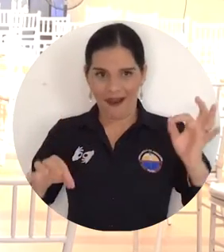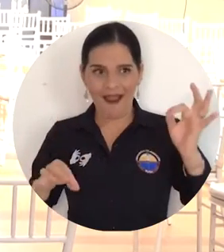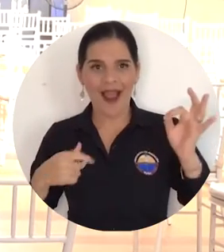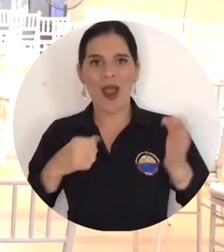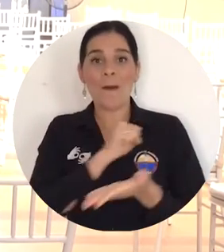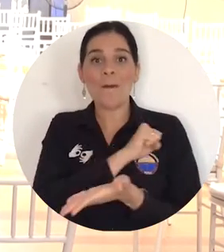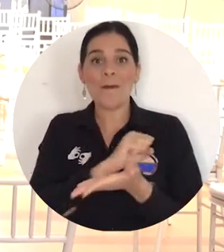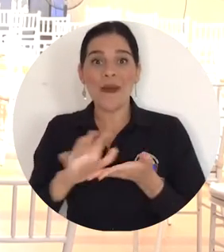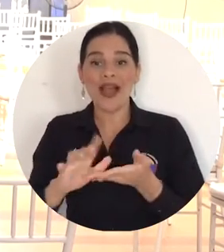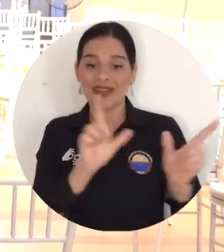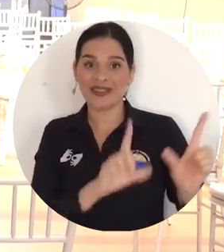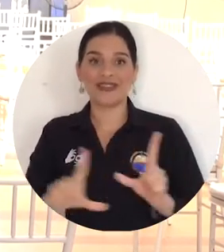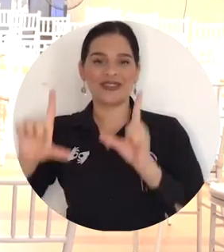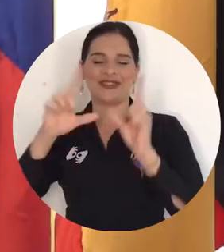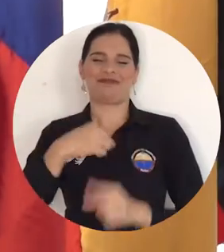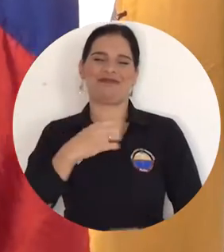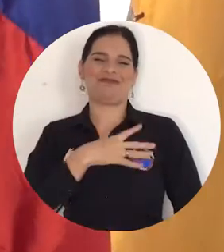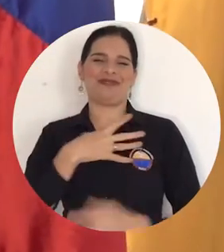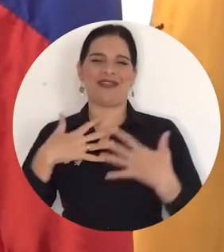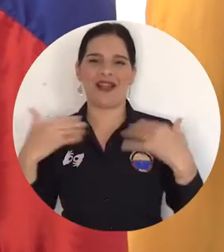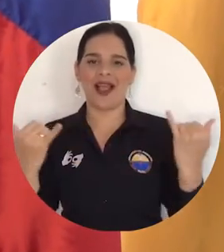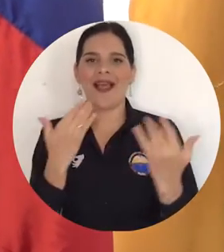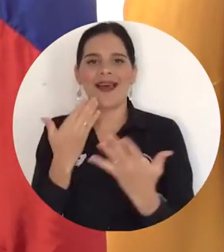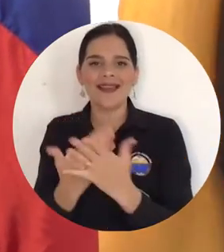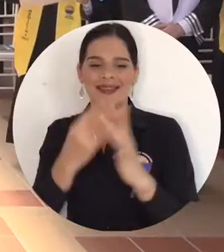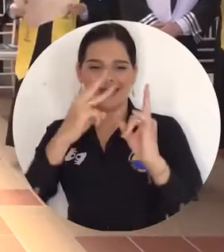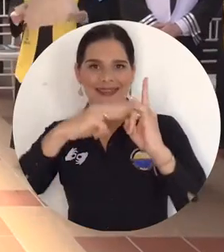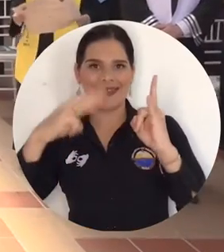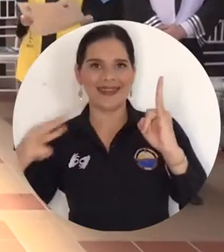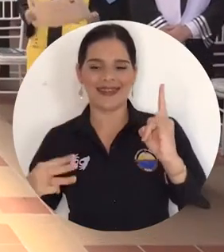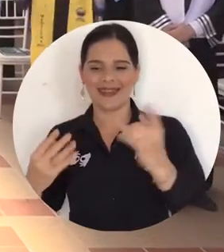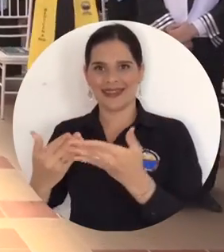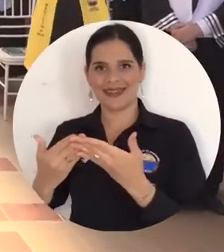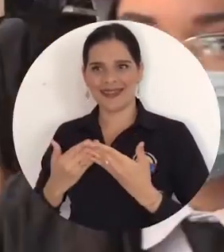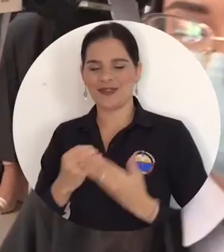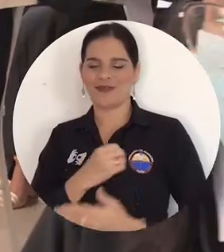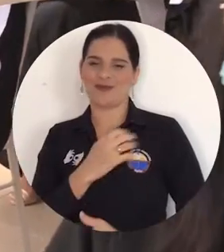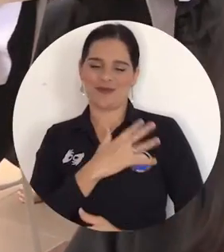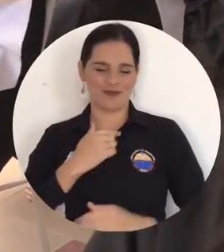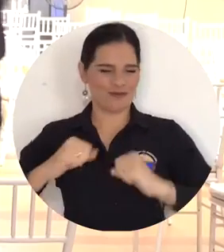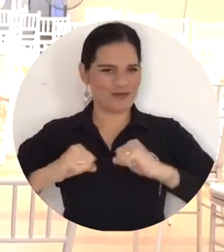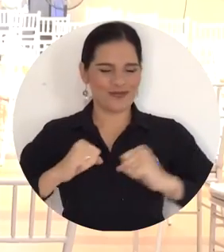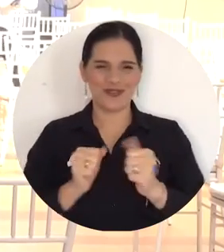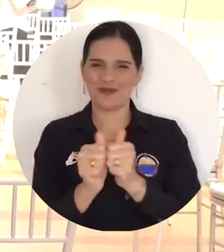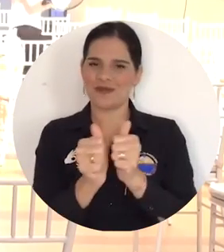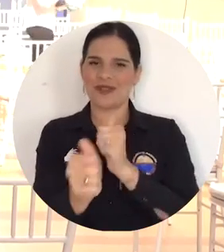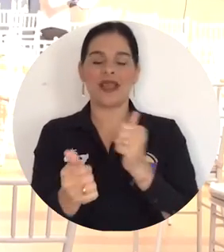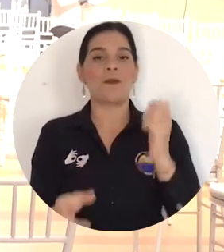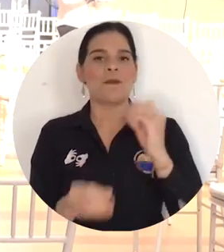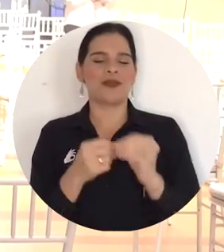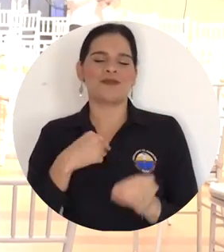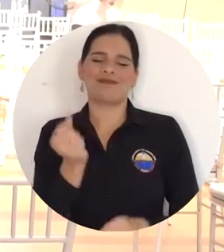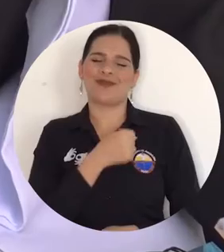califica para posgrados muy adversidad con la universidad por todas las oportunidades que hemos ofrecido para poder salir adelante y